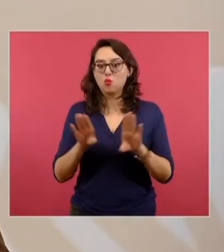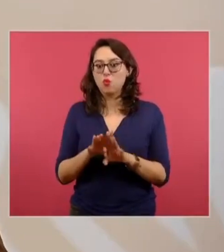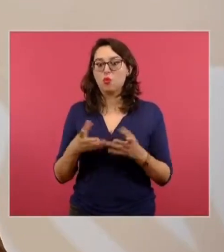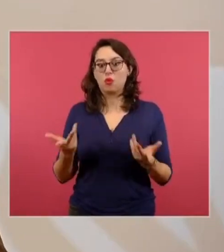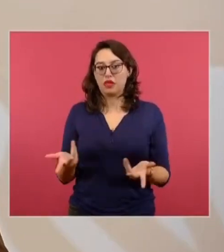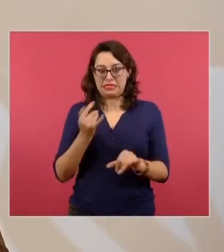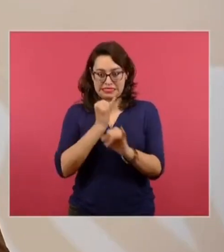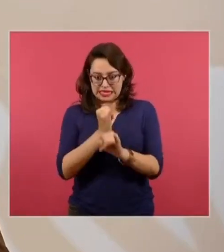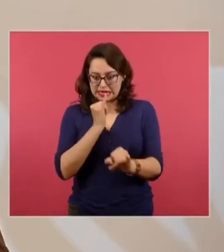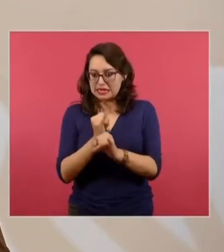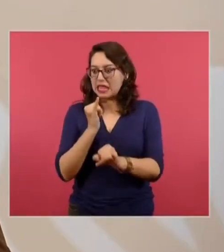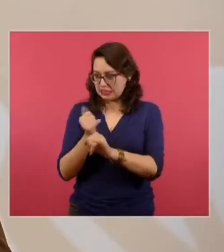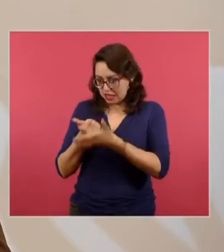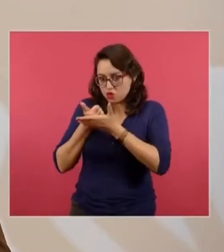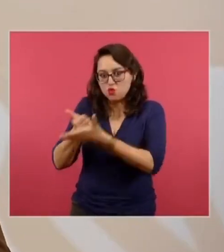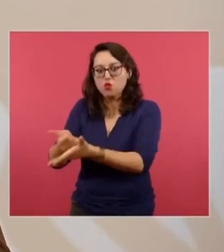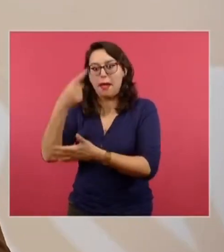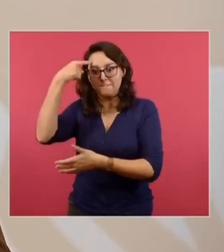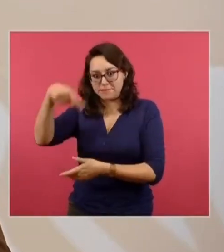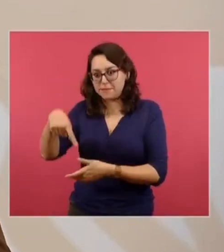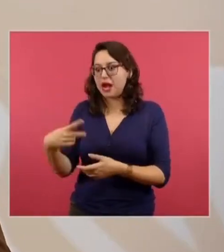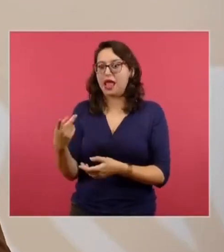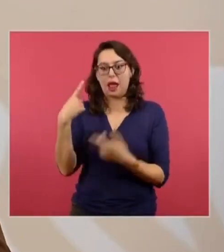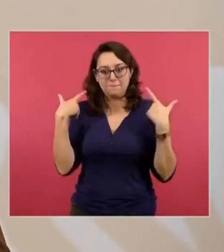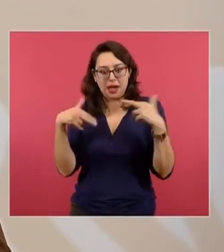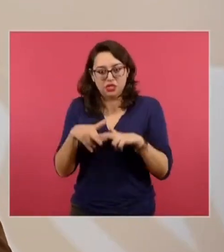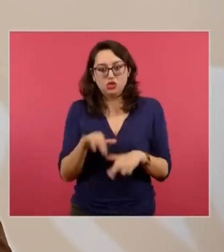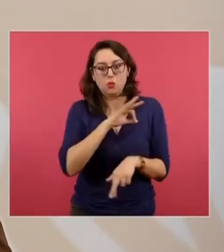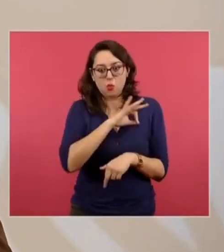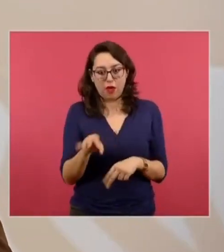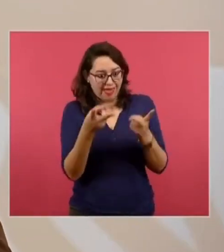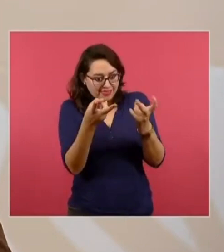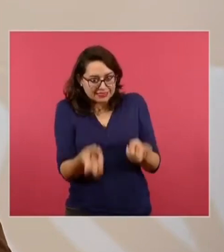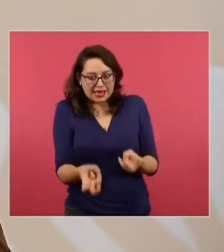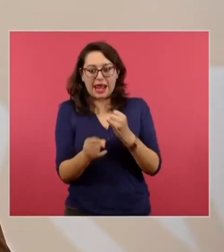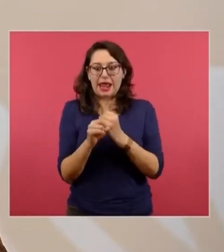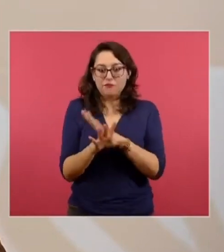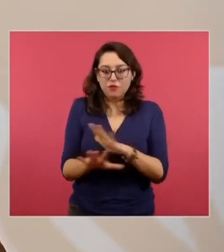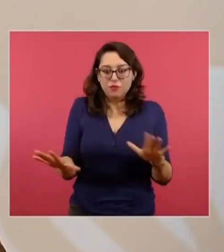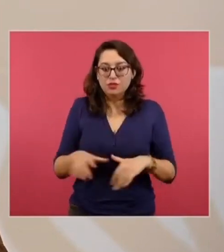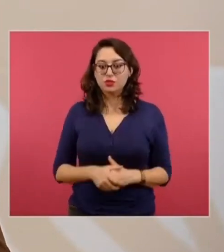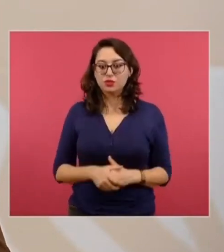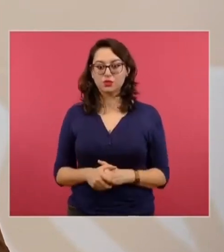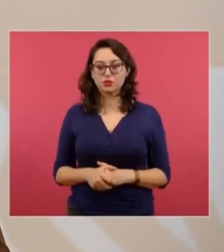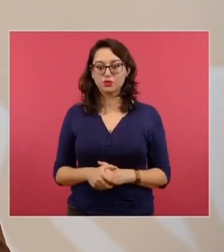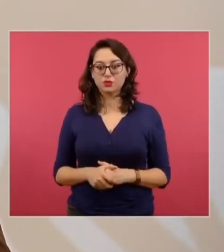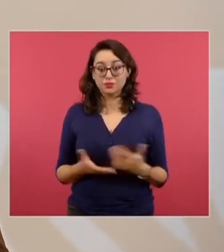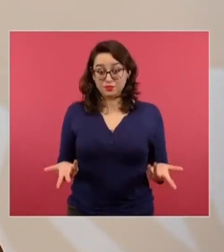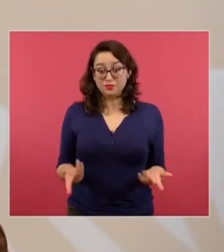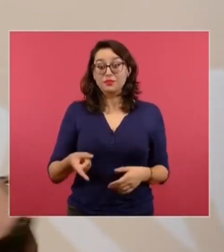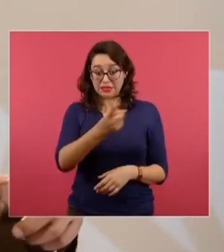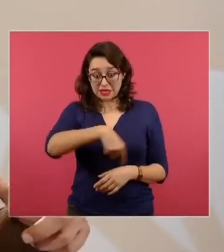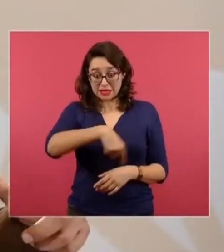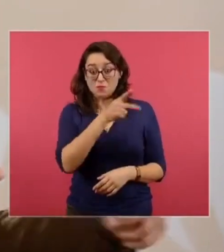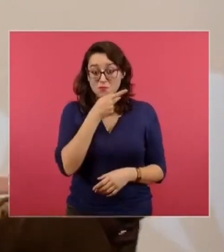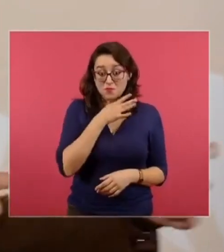de internet para poder descargar los contenidos de la capacitación, de la formación que estábamos dando. Bueno, pues entre esos